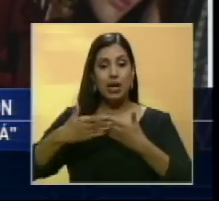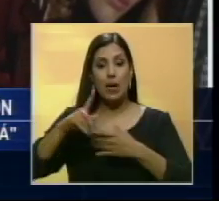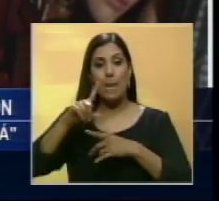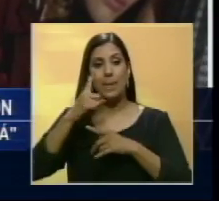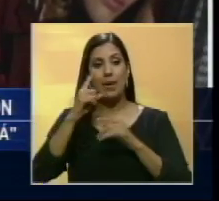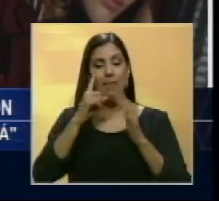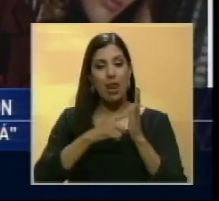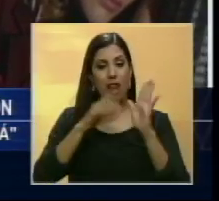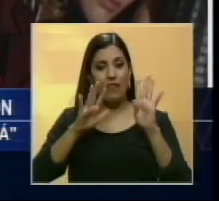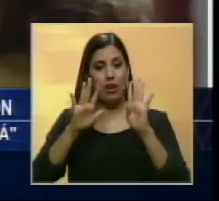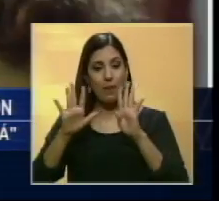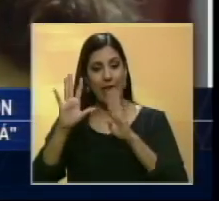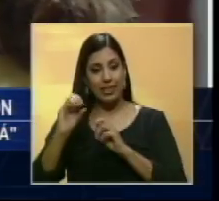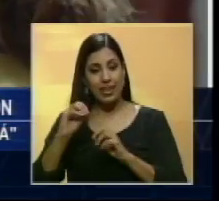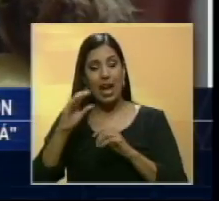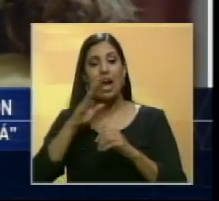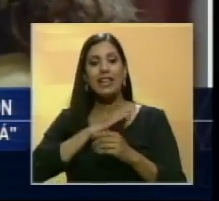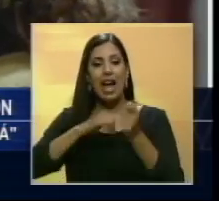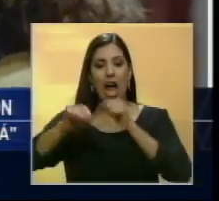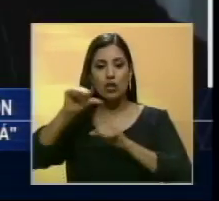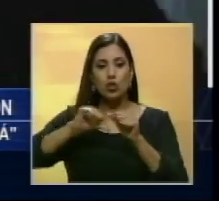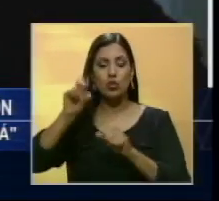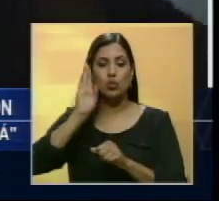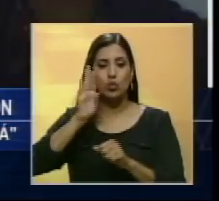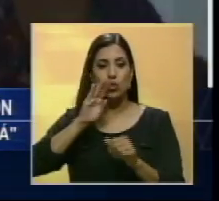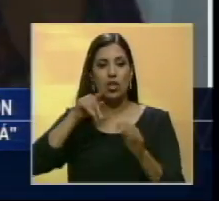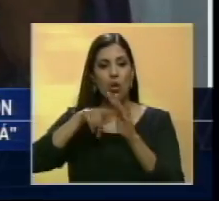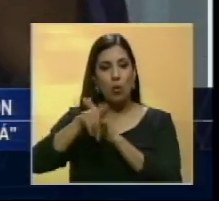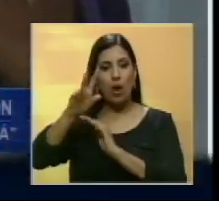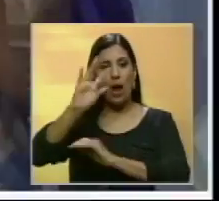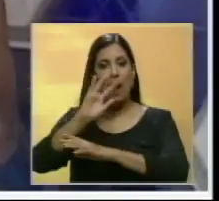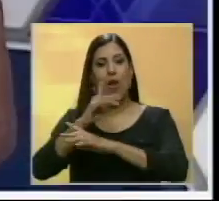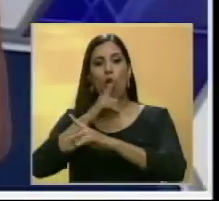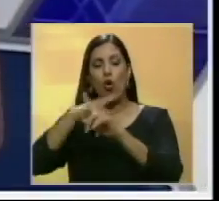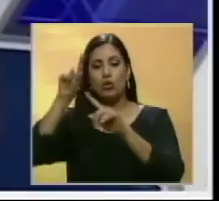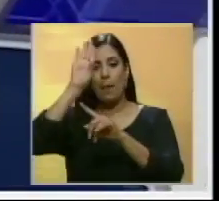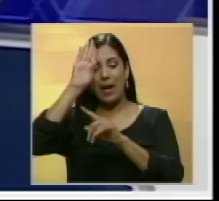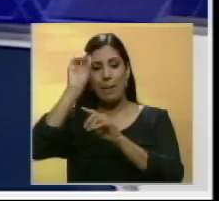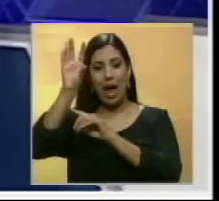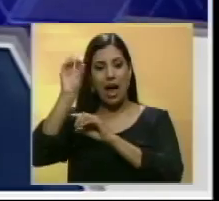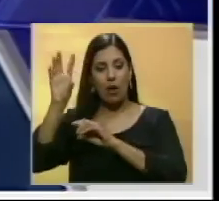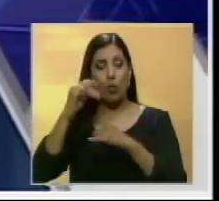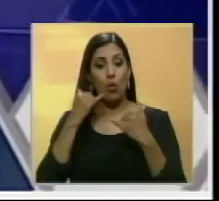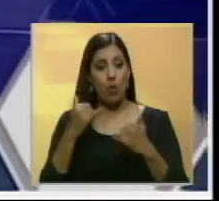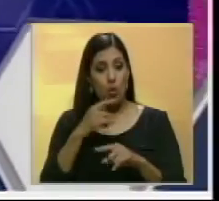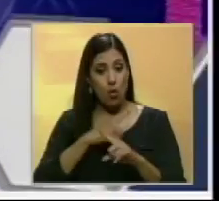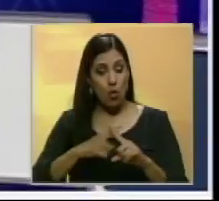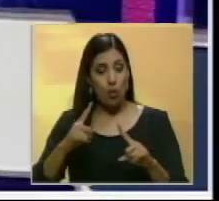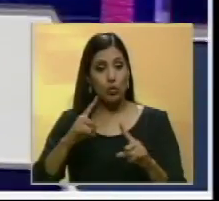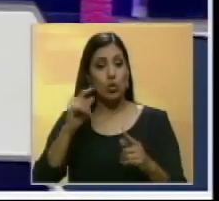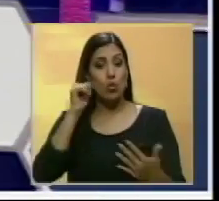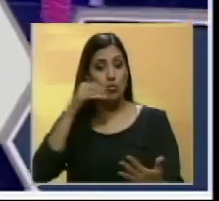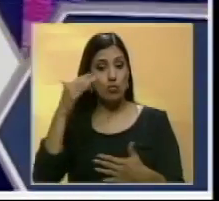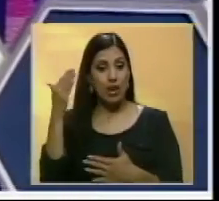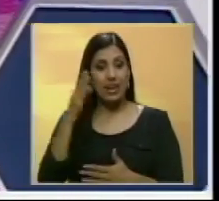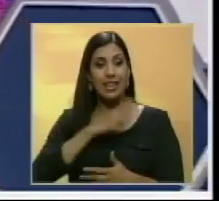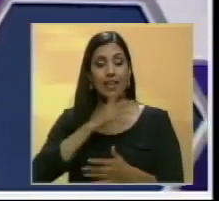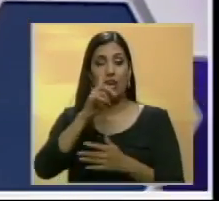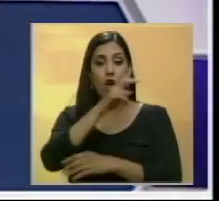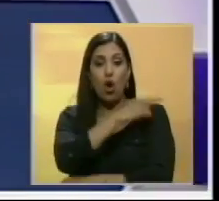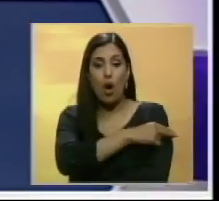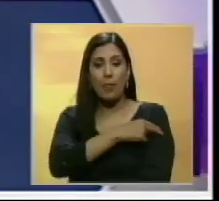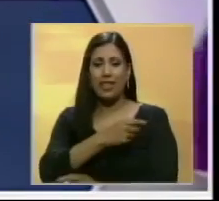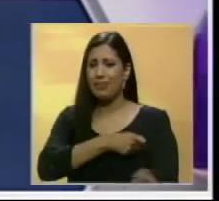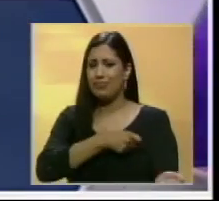los 90 de una sociedad opaca registrada en un paraíso fiscal. Cambiamos completamente de tema porque Angelina Jolie fue hospitalizada